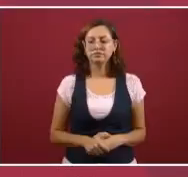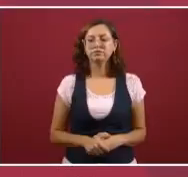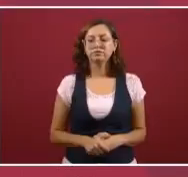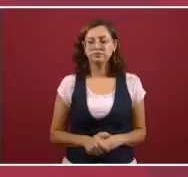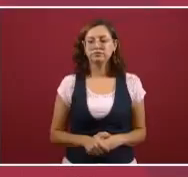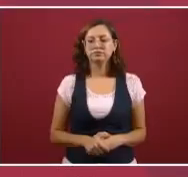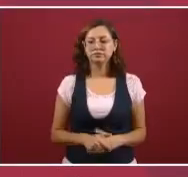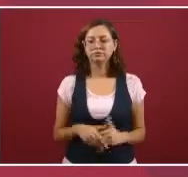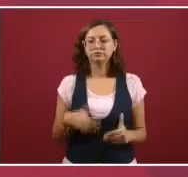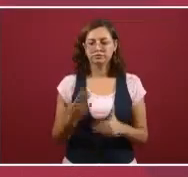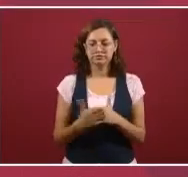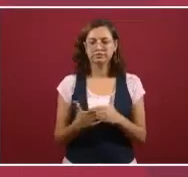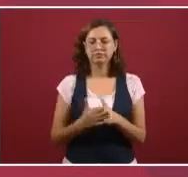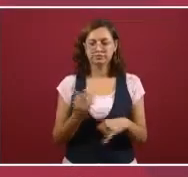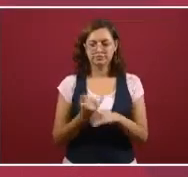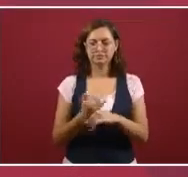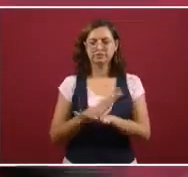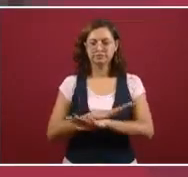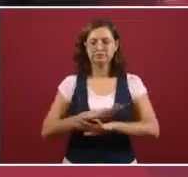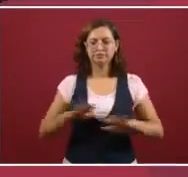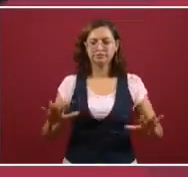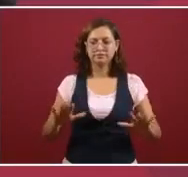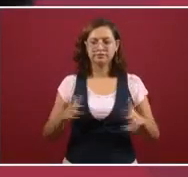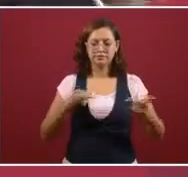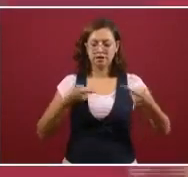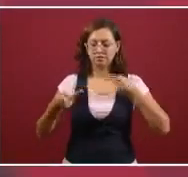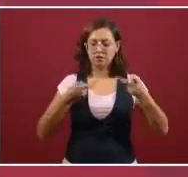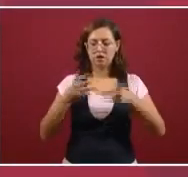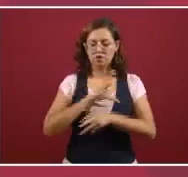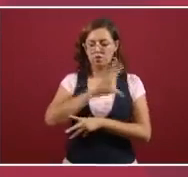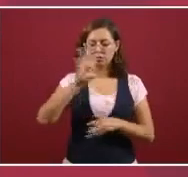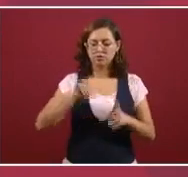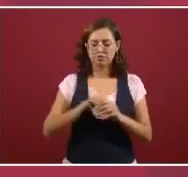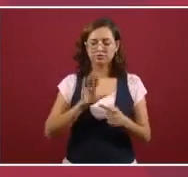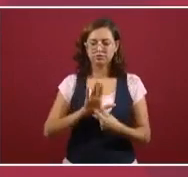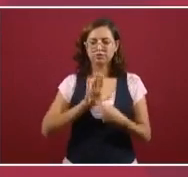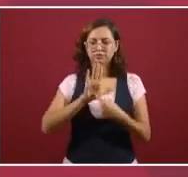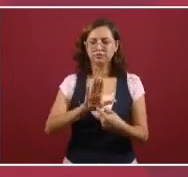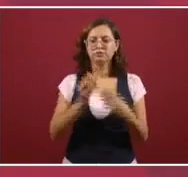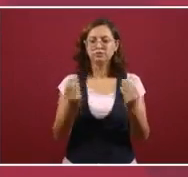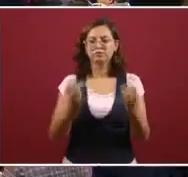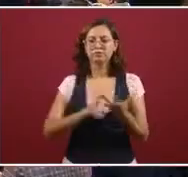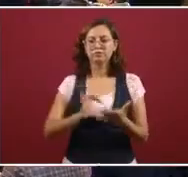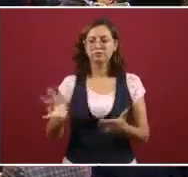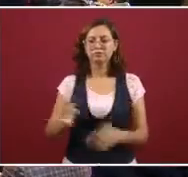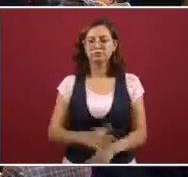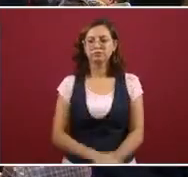les va a informar el secretario. Es un plan general que tenemos para eso. Muchas gracias.